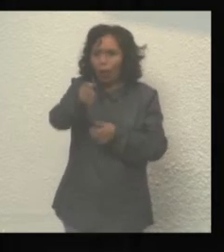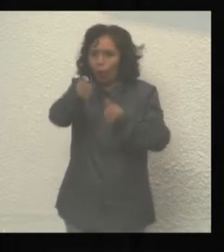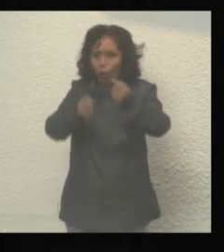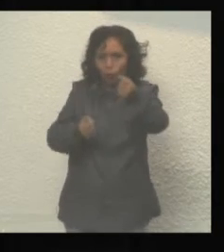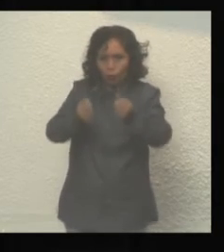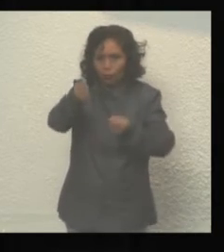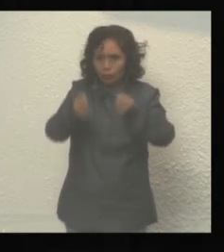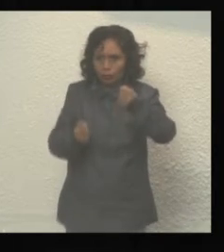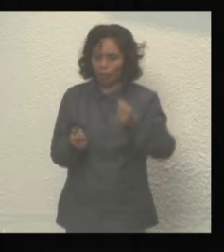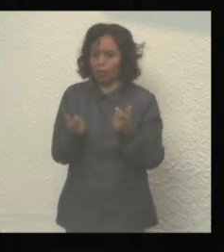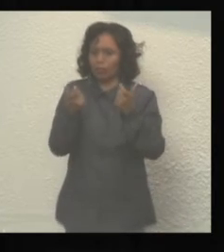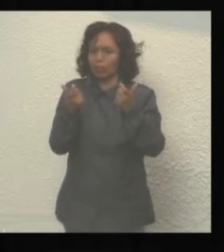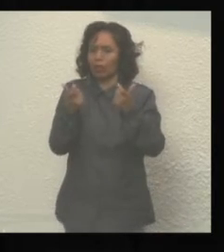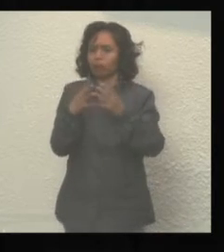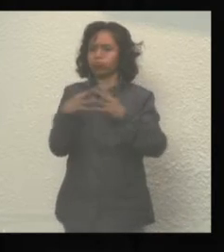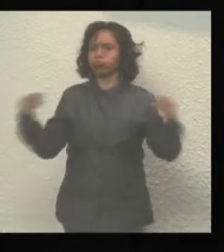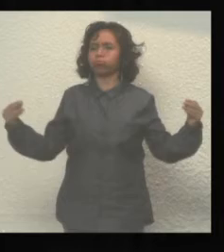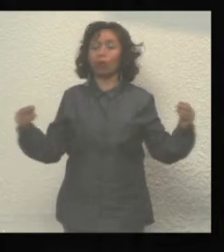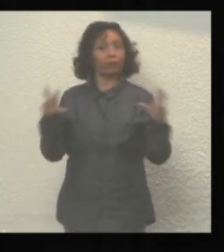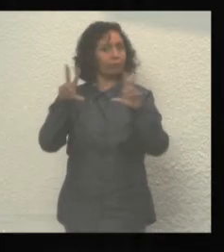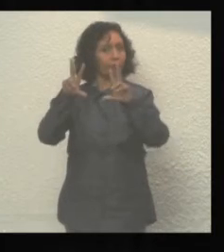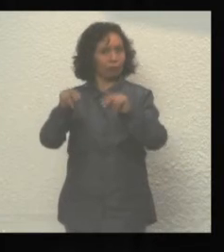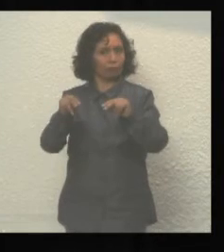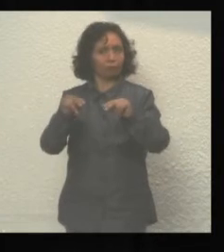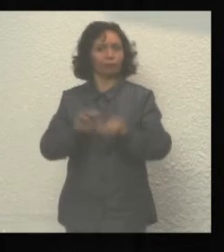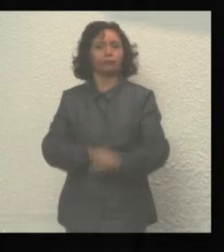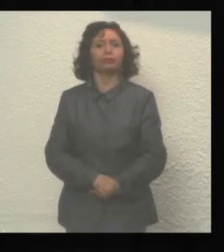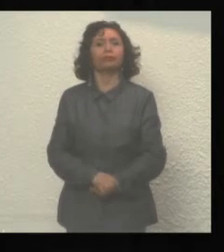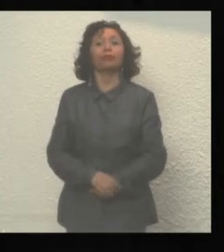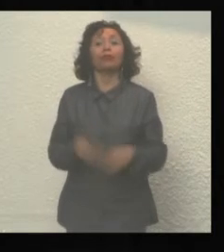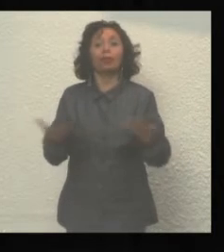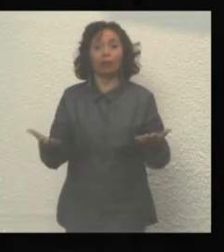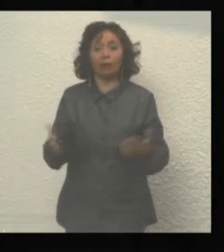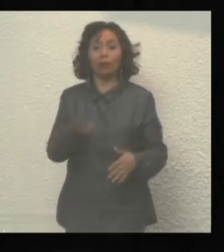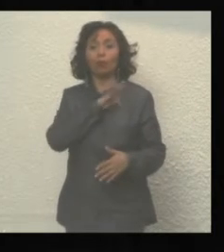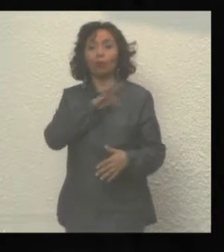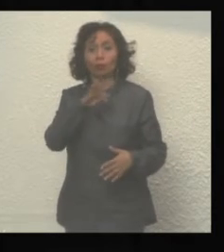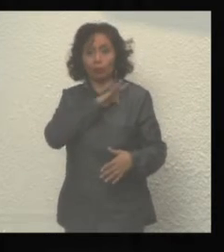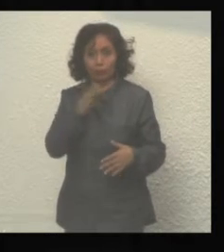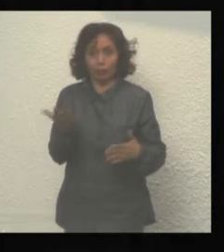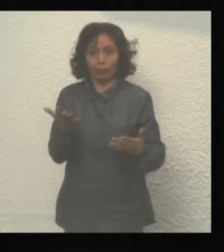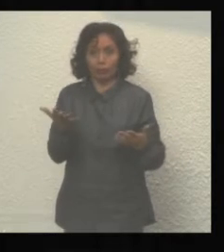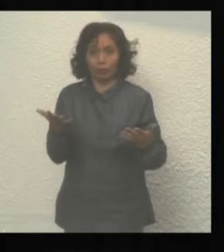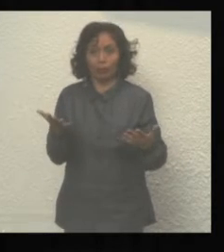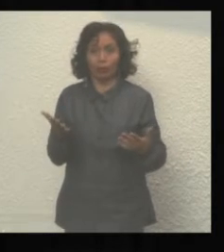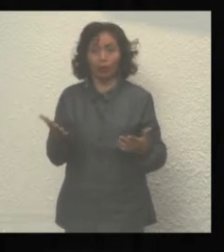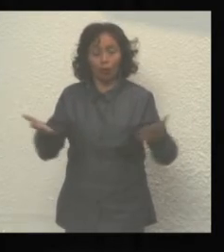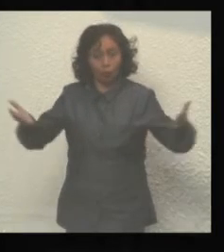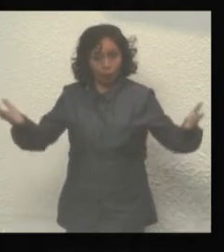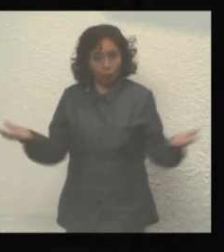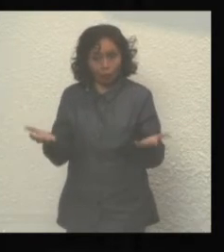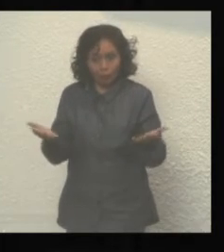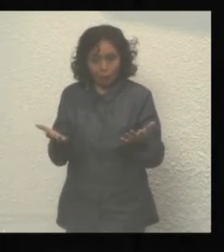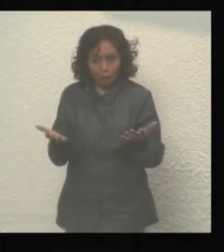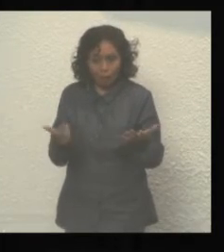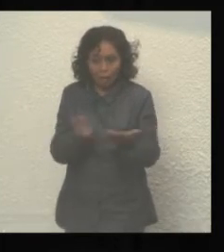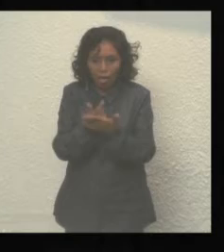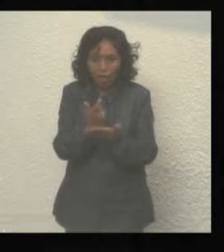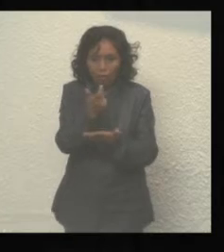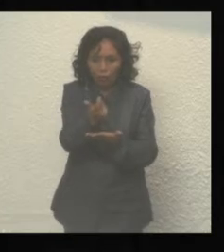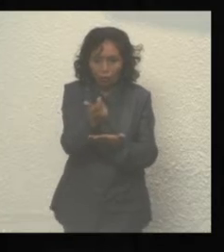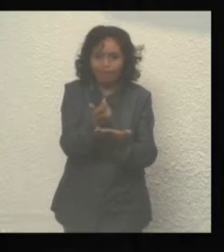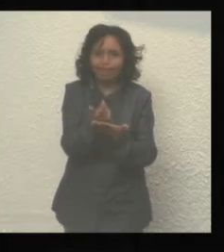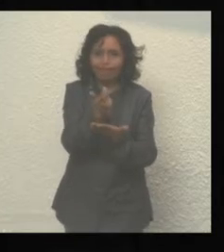no derrochara sus recursos y que tuviese mayores posibilidades de invertir en